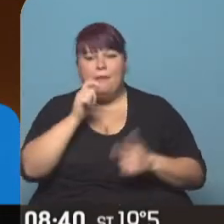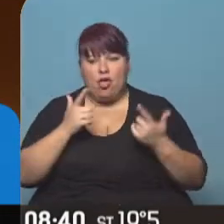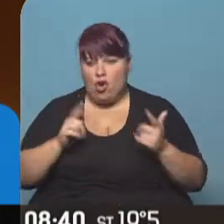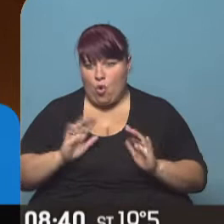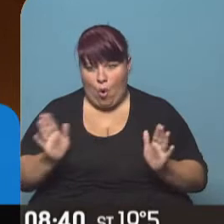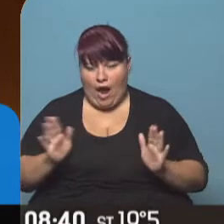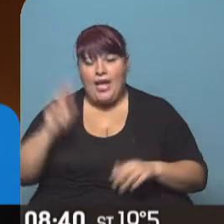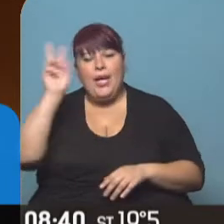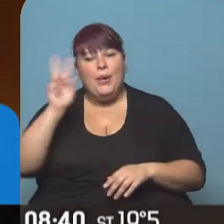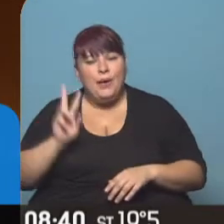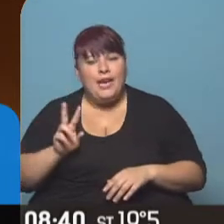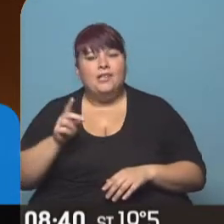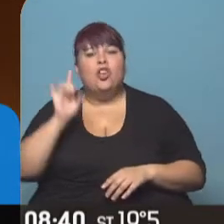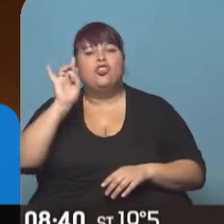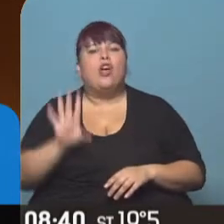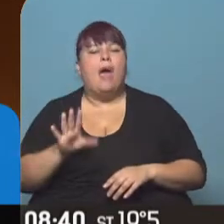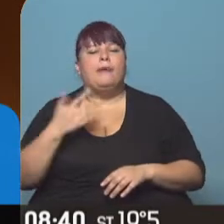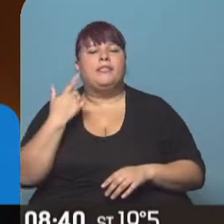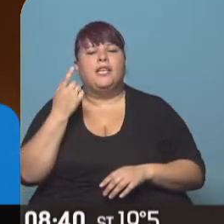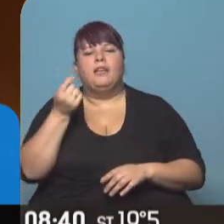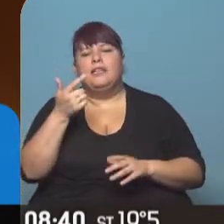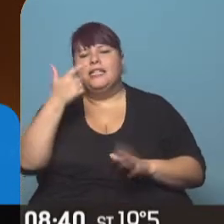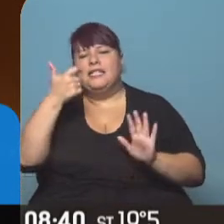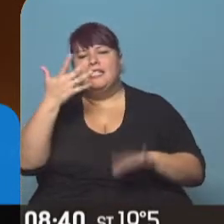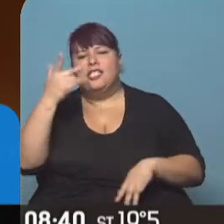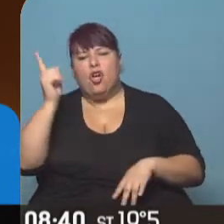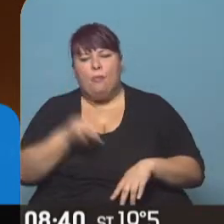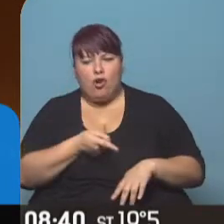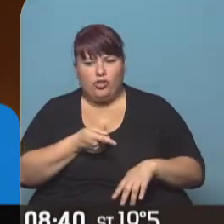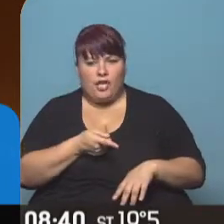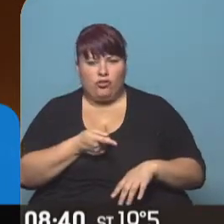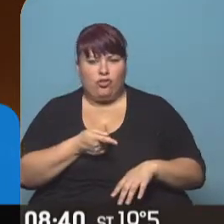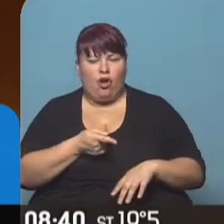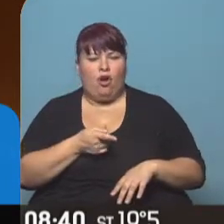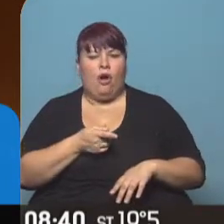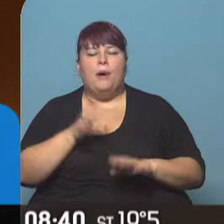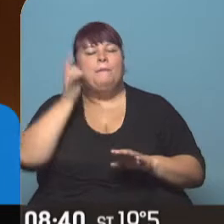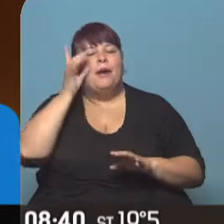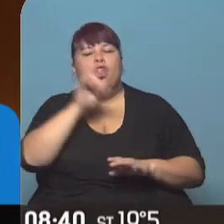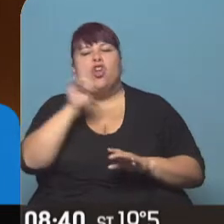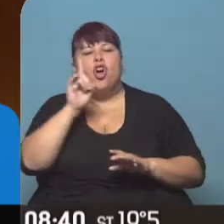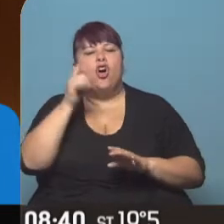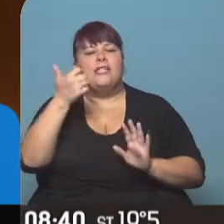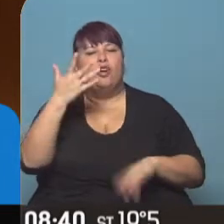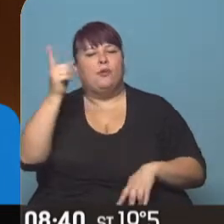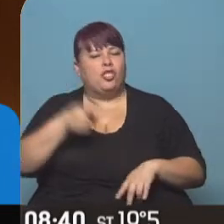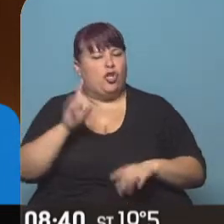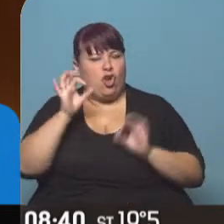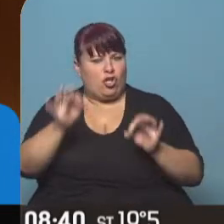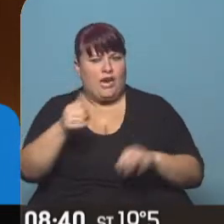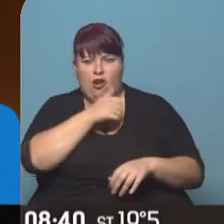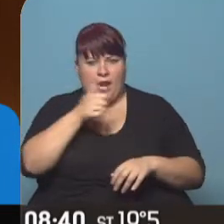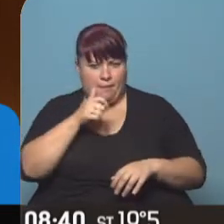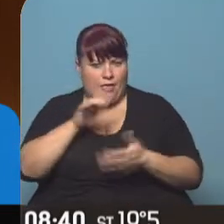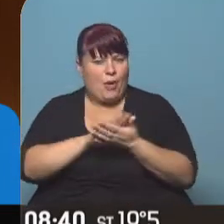en venezuela se consigue nada más que alrededor del 65% perdón no se consigue el 65 por ciento de los